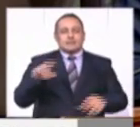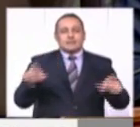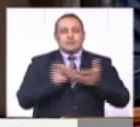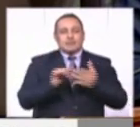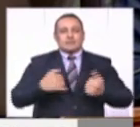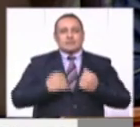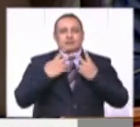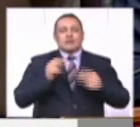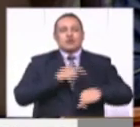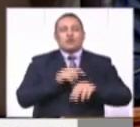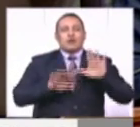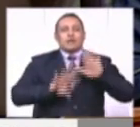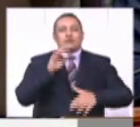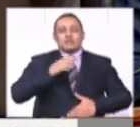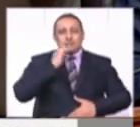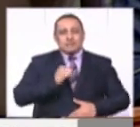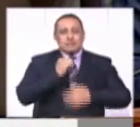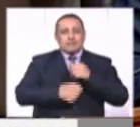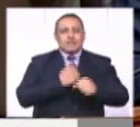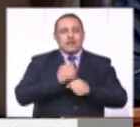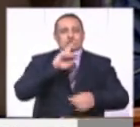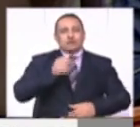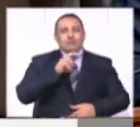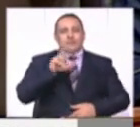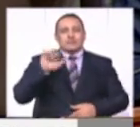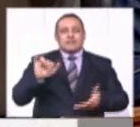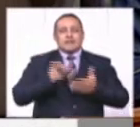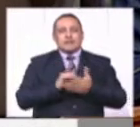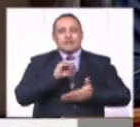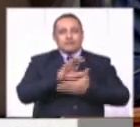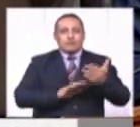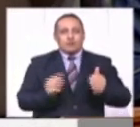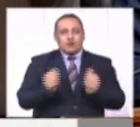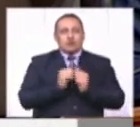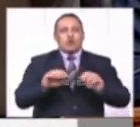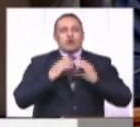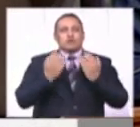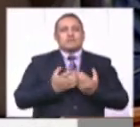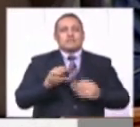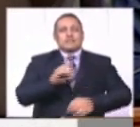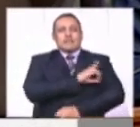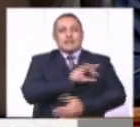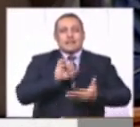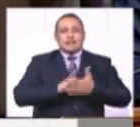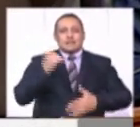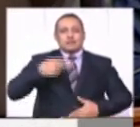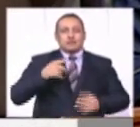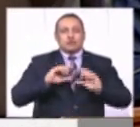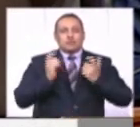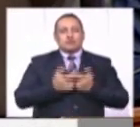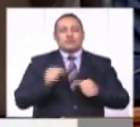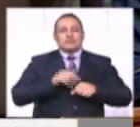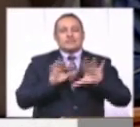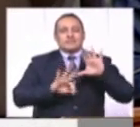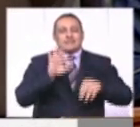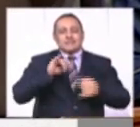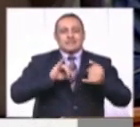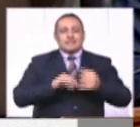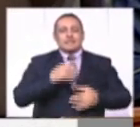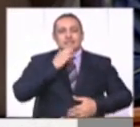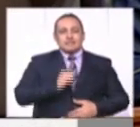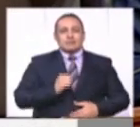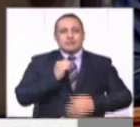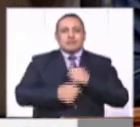entregado con fecha 14 de diciembre del 2023 se le comunica a la congresista delegada que la subcomisión con fecha 13 de diciembre del